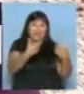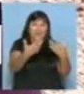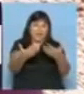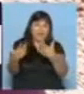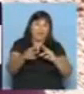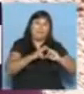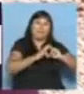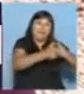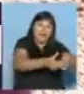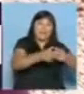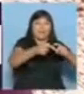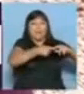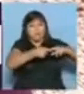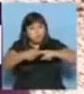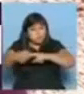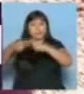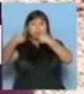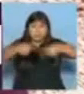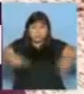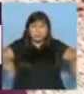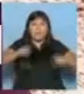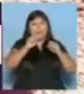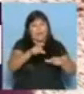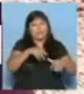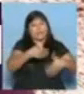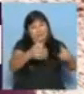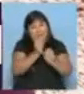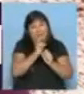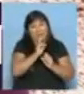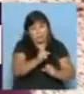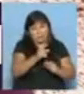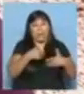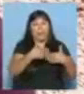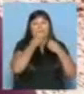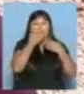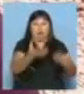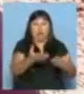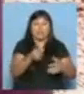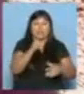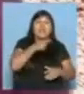rinconadas en la intermedia otro tractor y vamos a seguir fortaleciendo porque creemos que eso genera igualdad a la hora de producir.